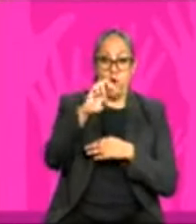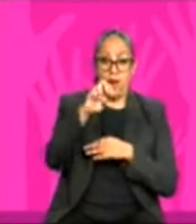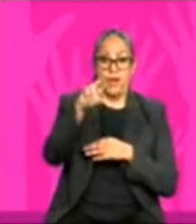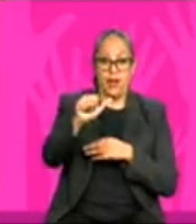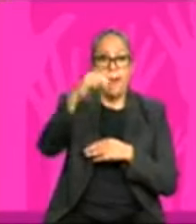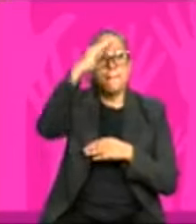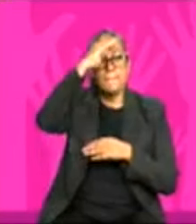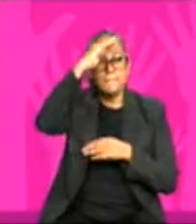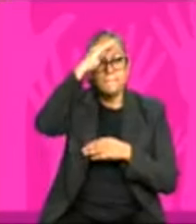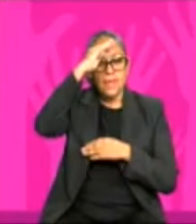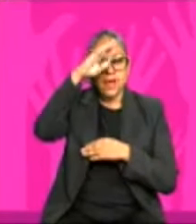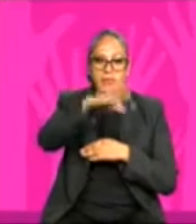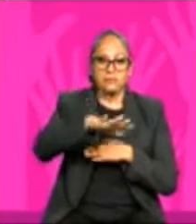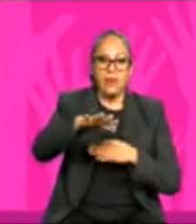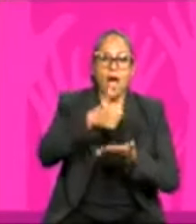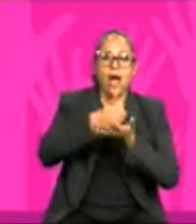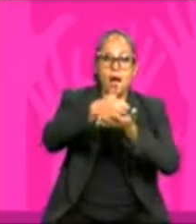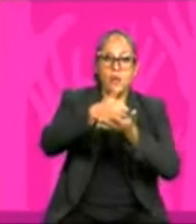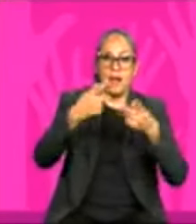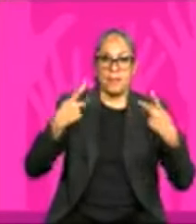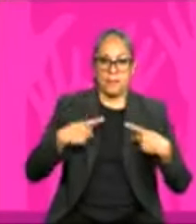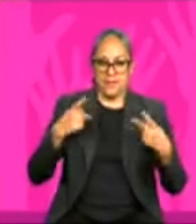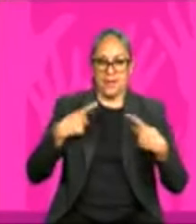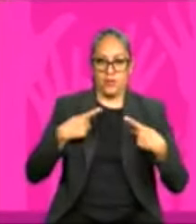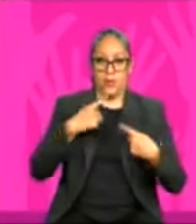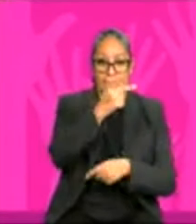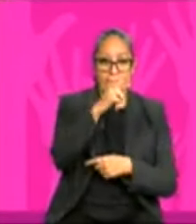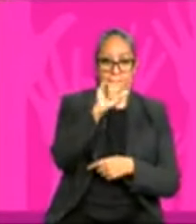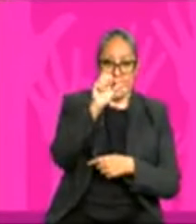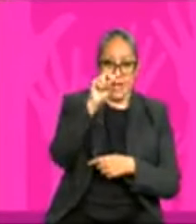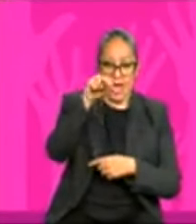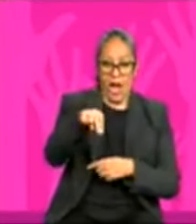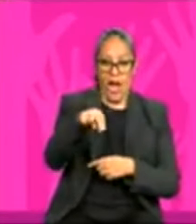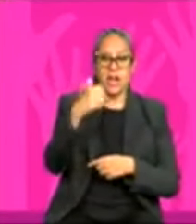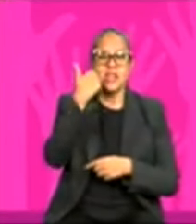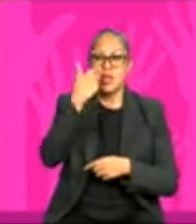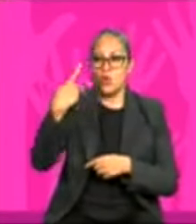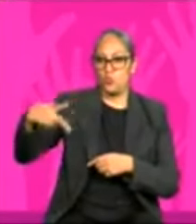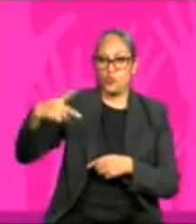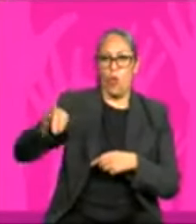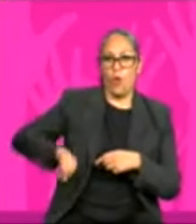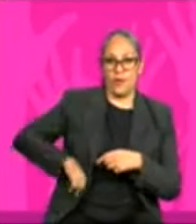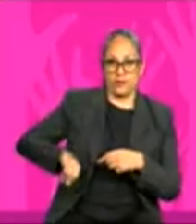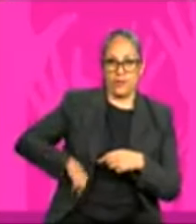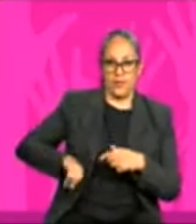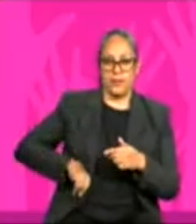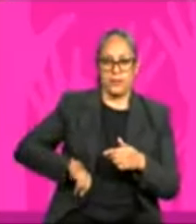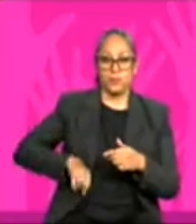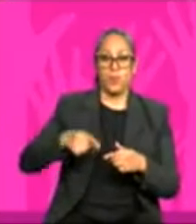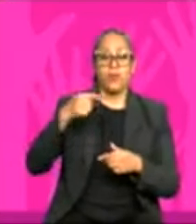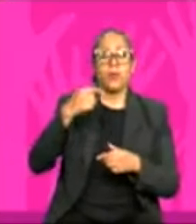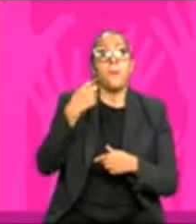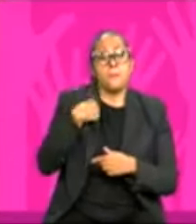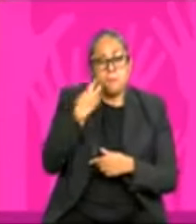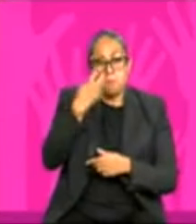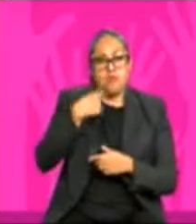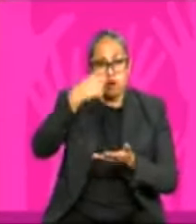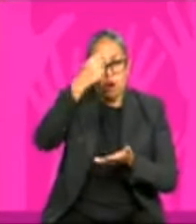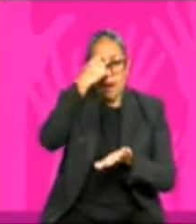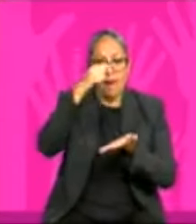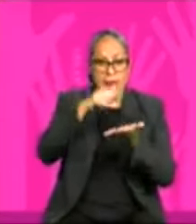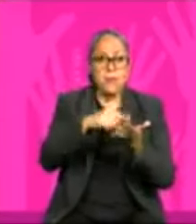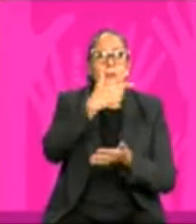PRIAN piensa en sus intereses y en los de la cúpula política y económica. Por eso estoy convencida,